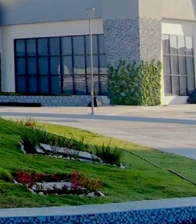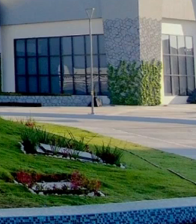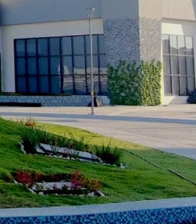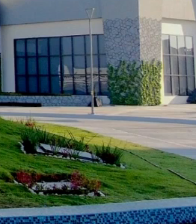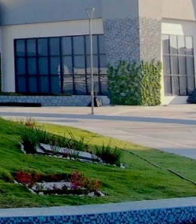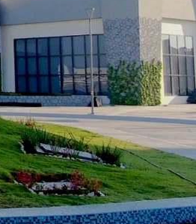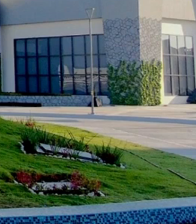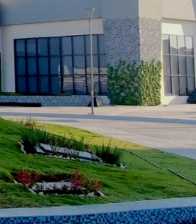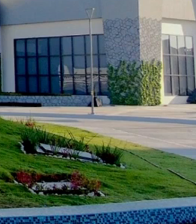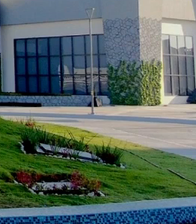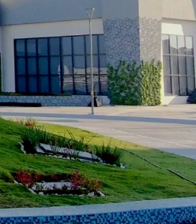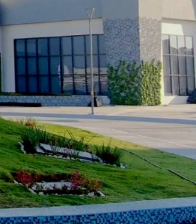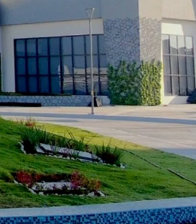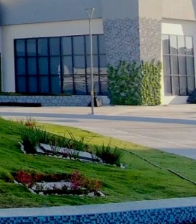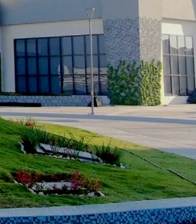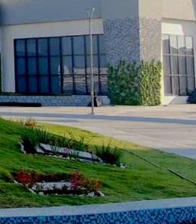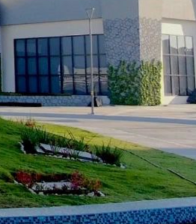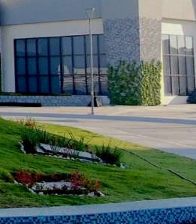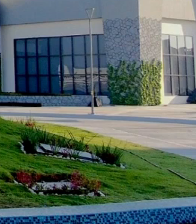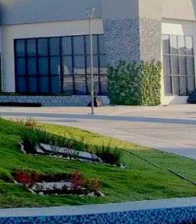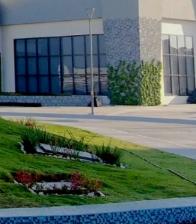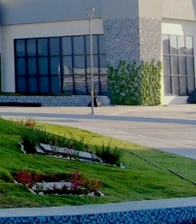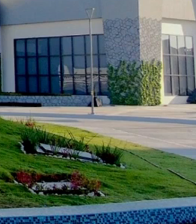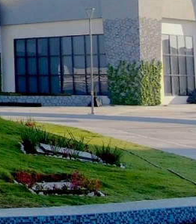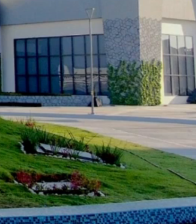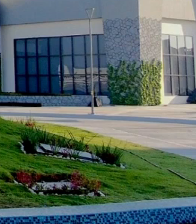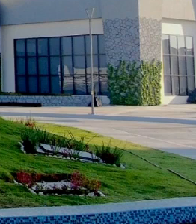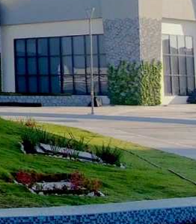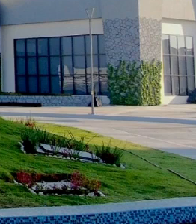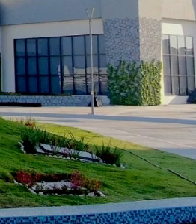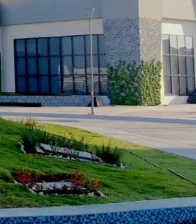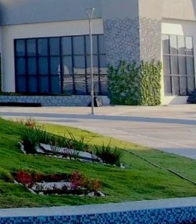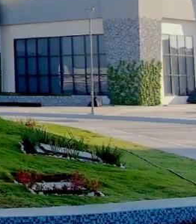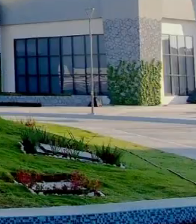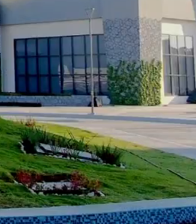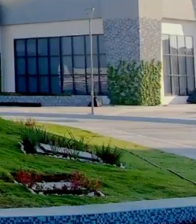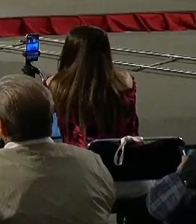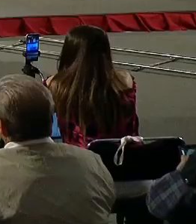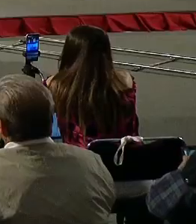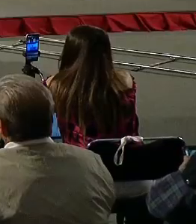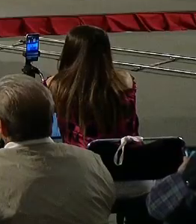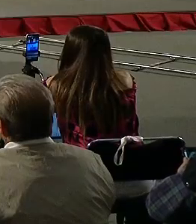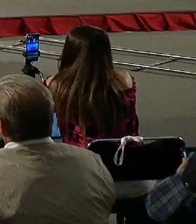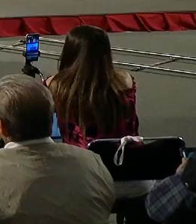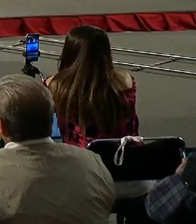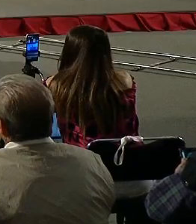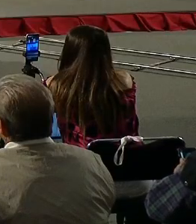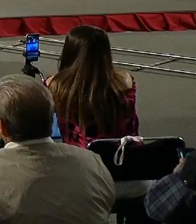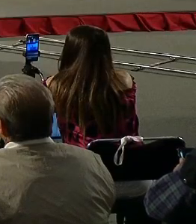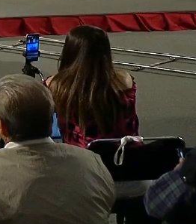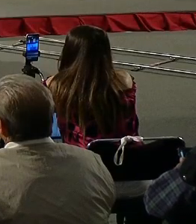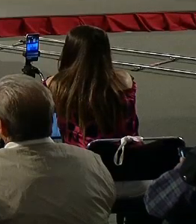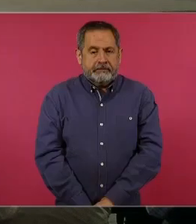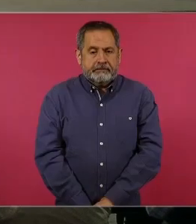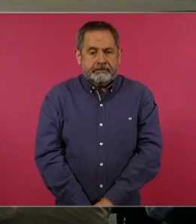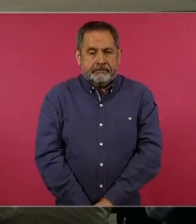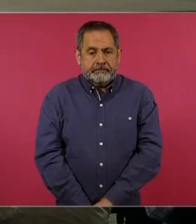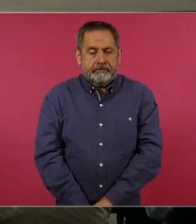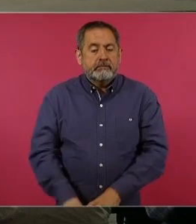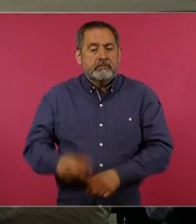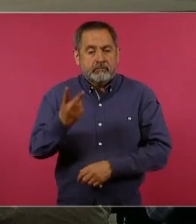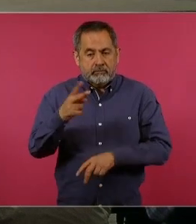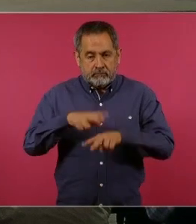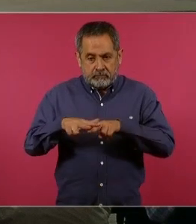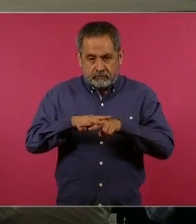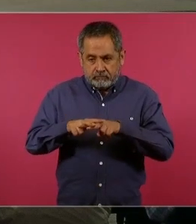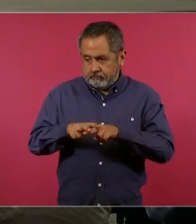construyeron los museos del mamut y militar de la aviación y la ubicación de los trenes históricos y